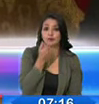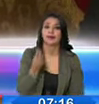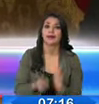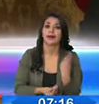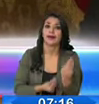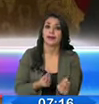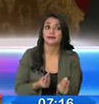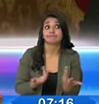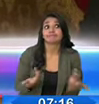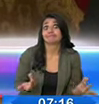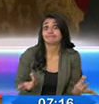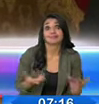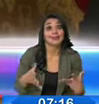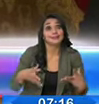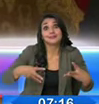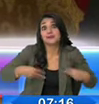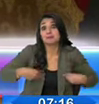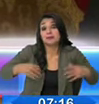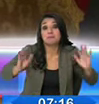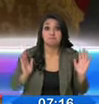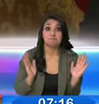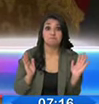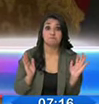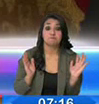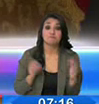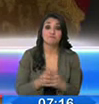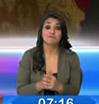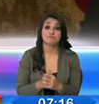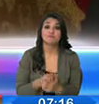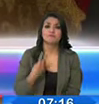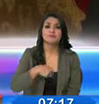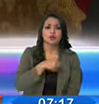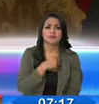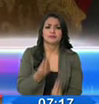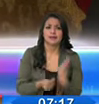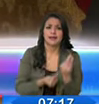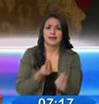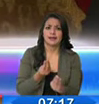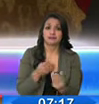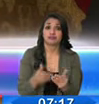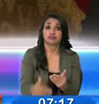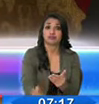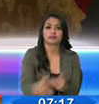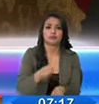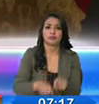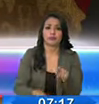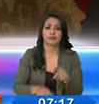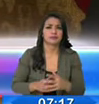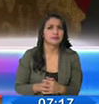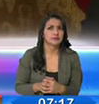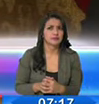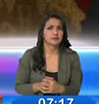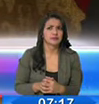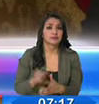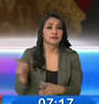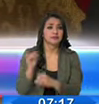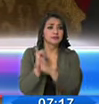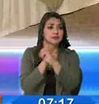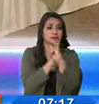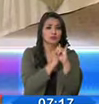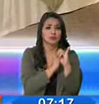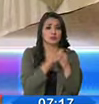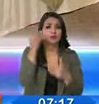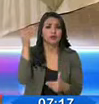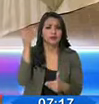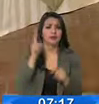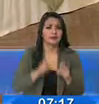afrontar las consecuencias. Y bajo ninguna circunstancia arrastrar a ninguna institución que comete.